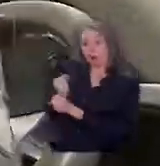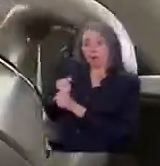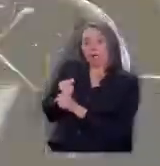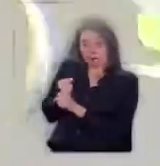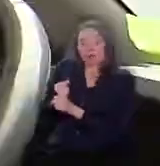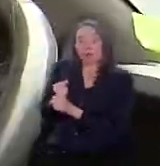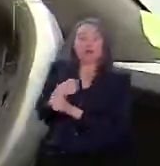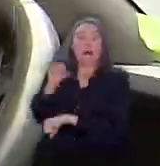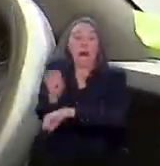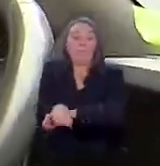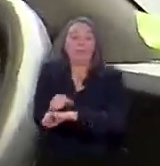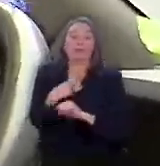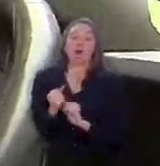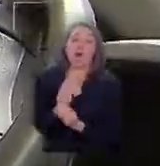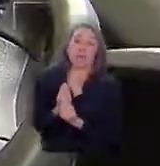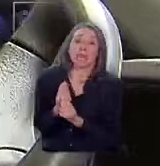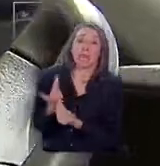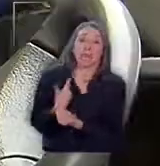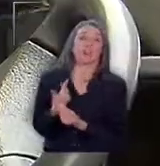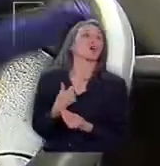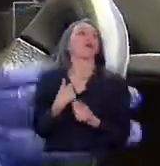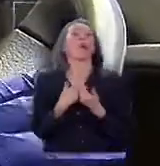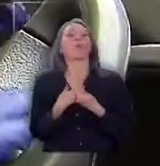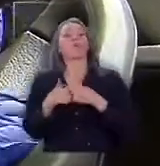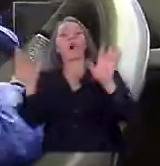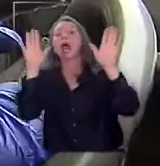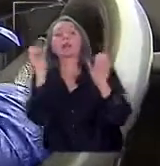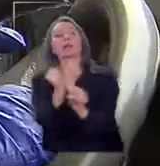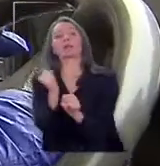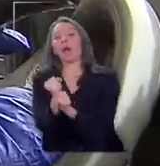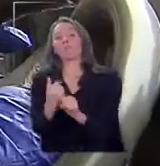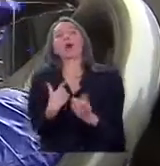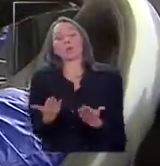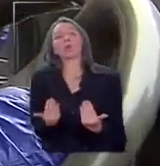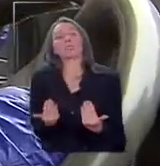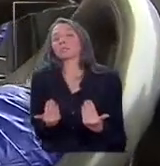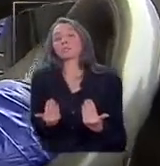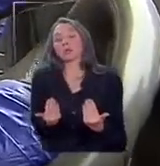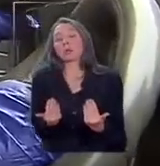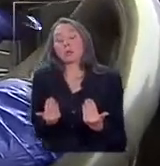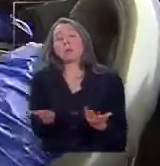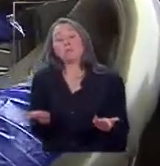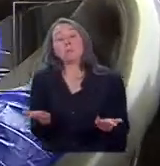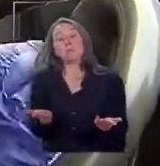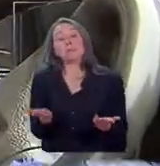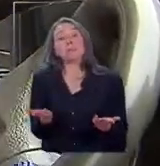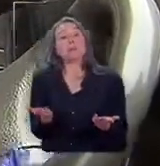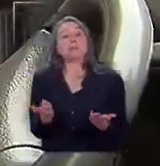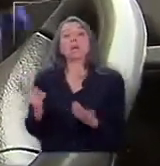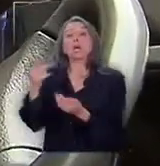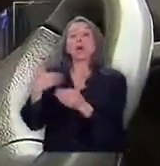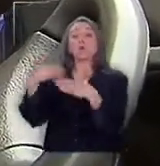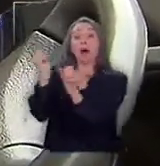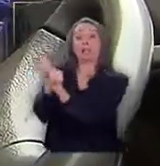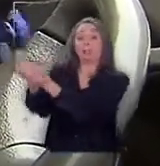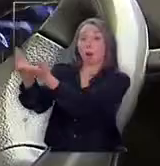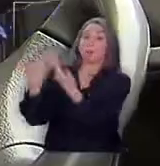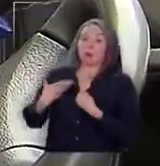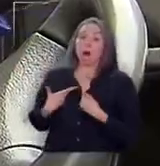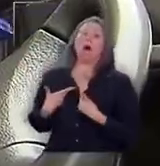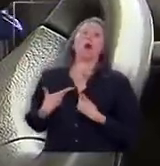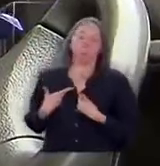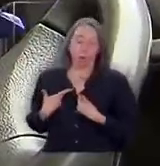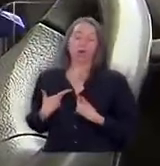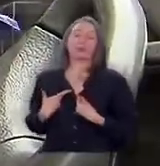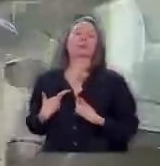sintió terror estábamos que queríamos cualquier trabajo en el fondo ya eh lo que nos dieran iba a